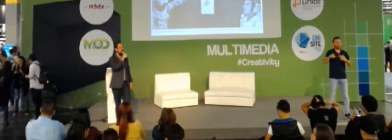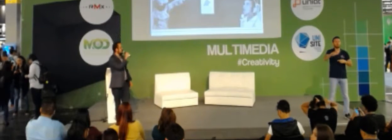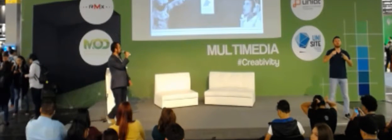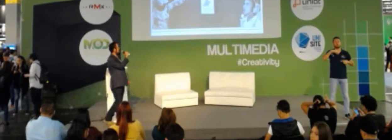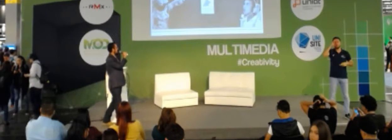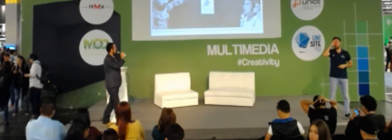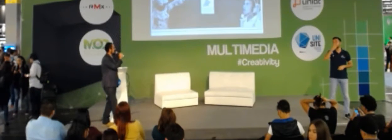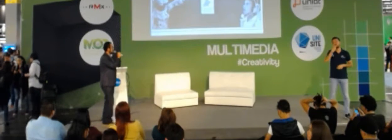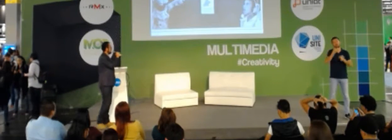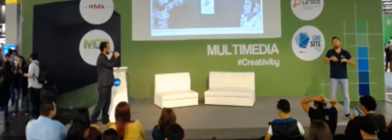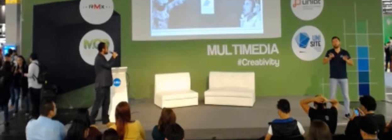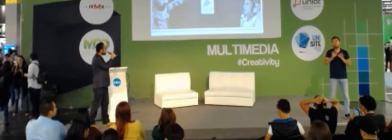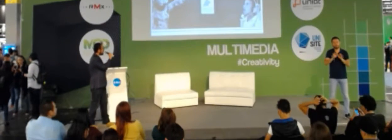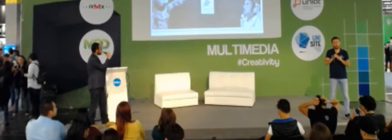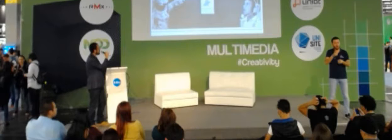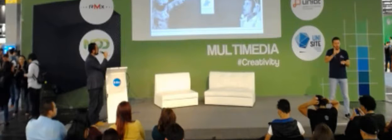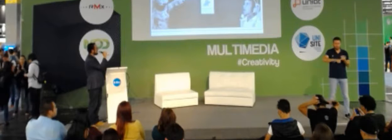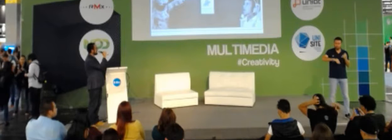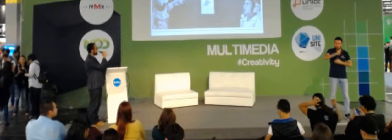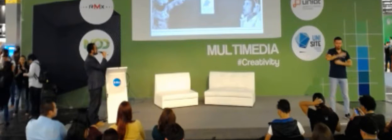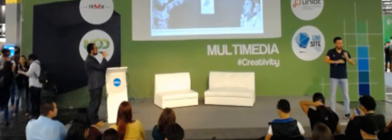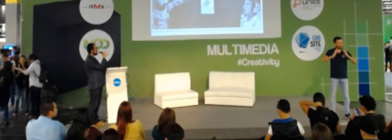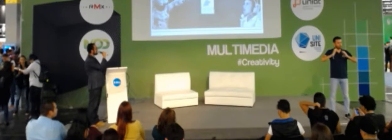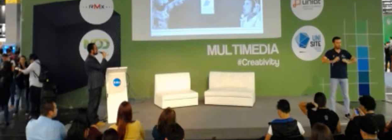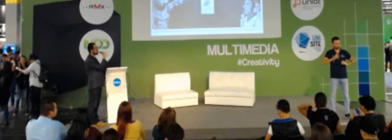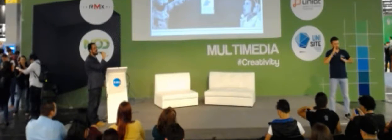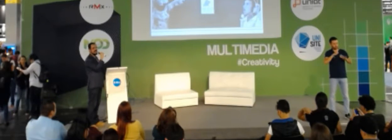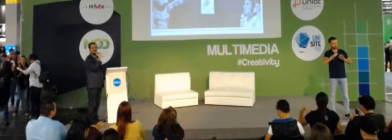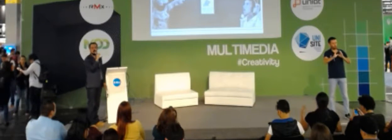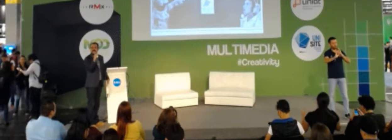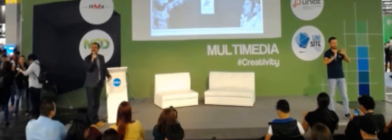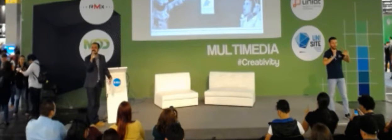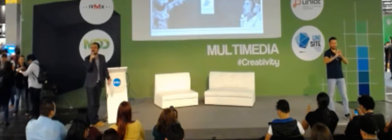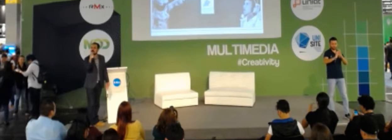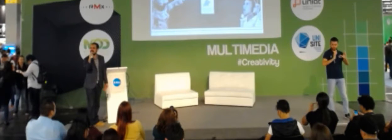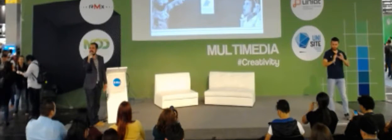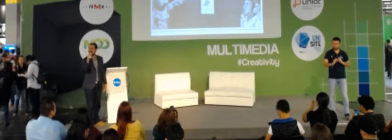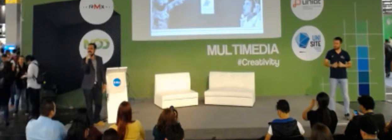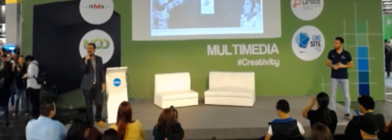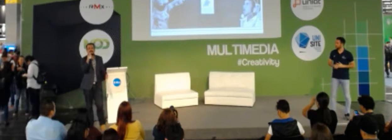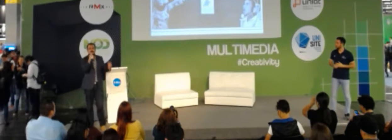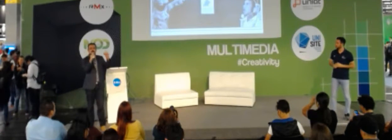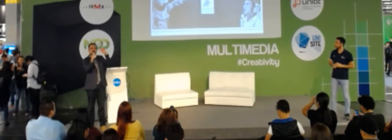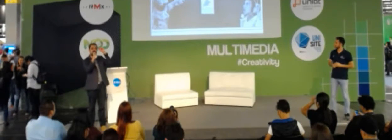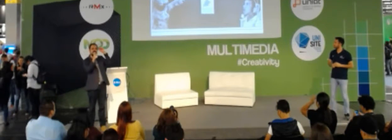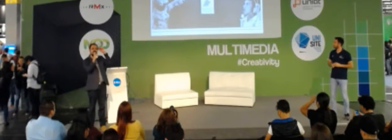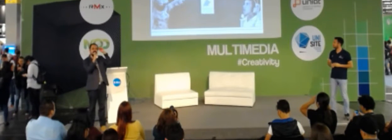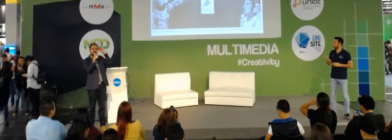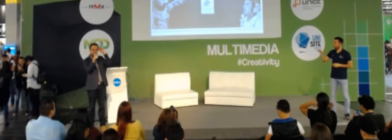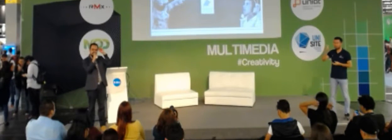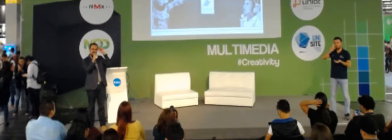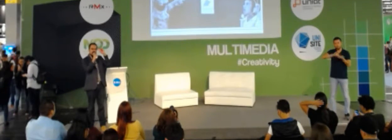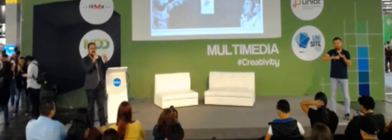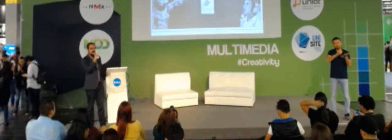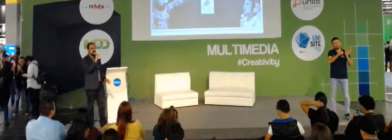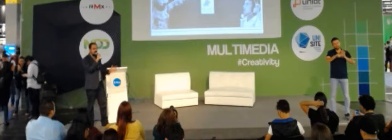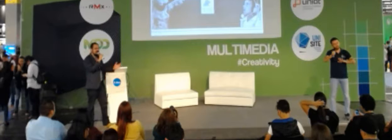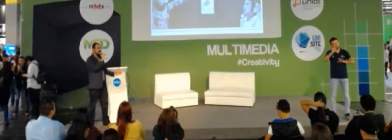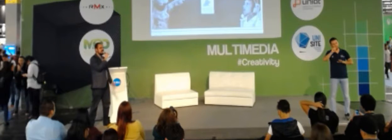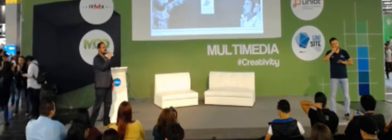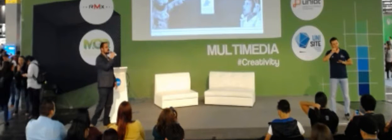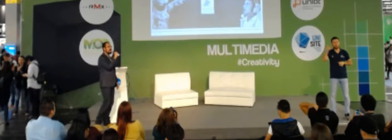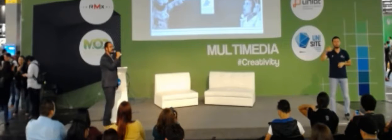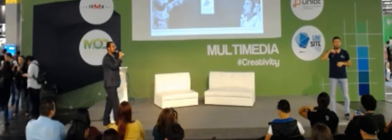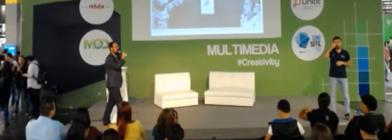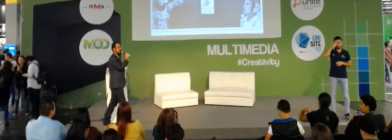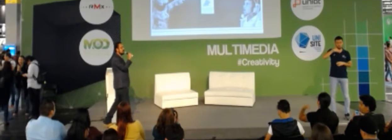tiempo. Esta fotografía es de una de las escuelas oralistas de Guadalajara de los años 70. Mi mamá estaba en